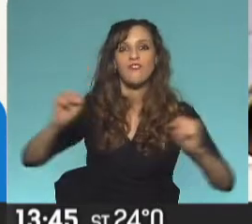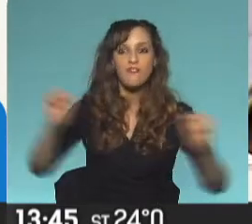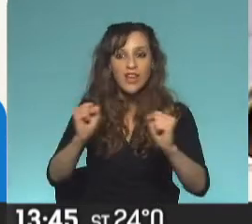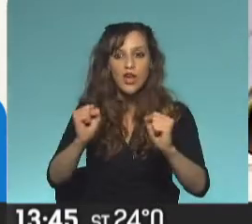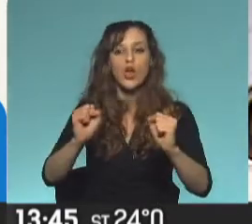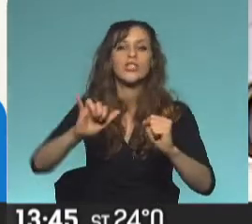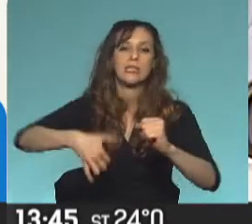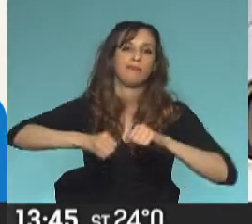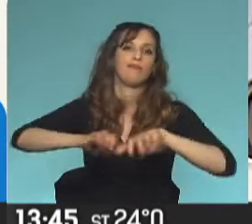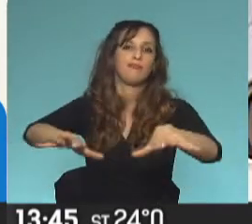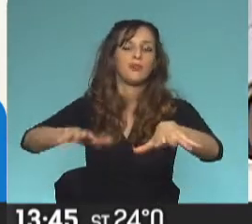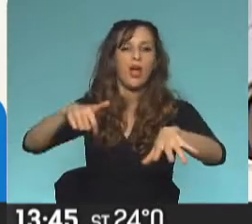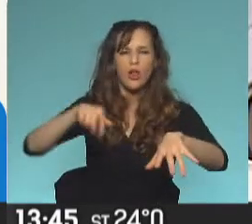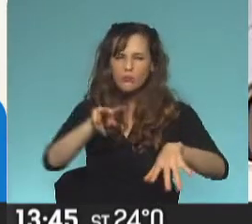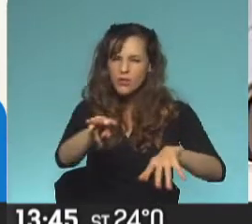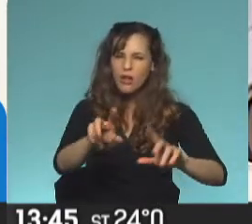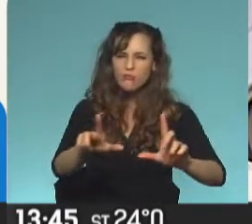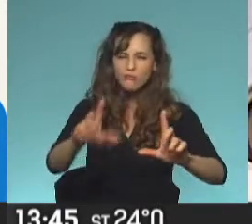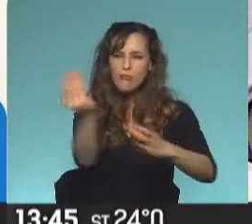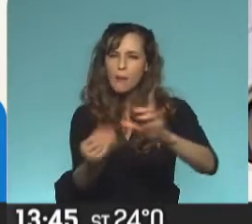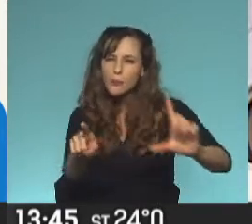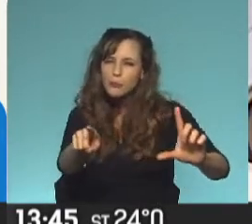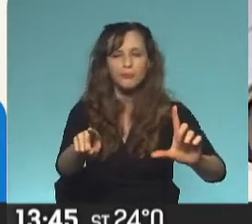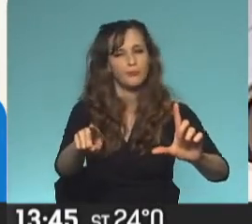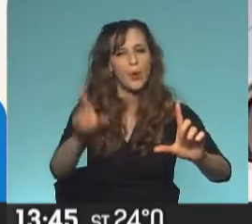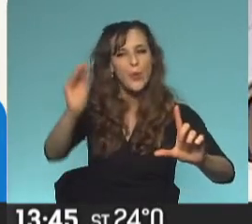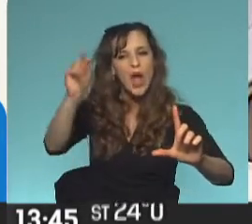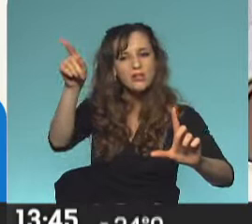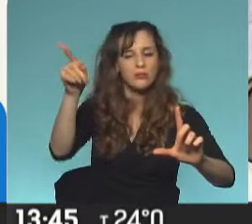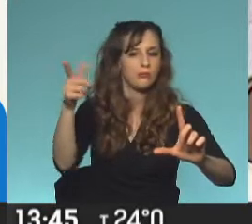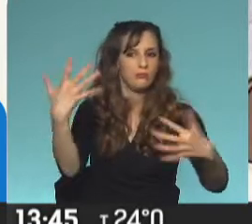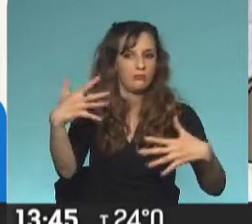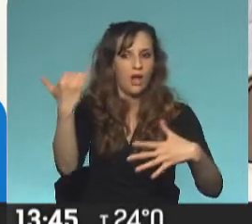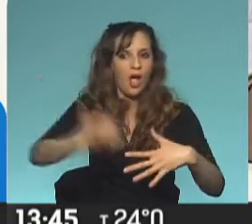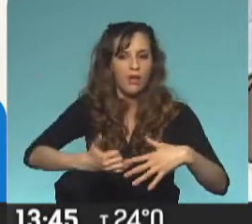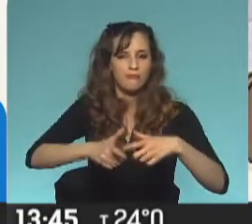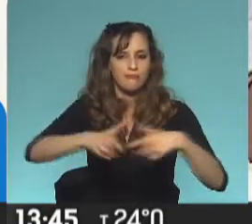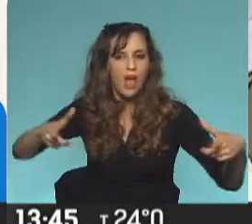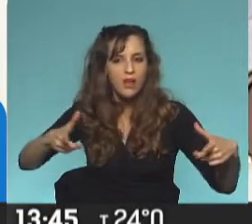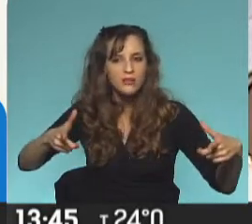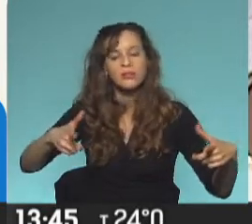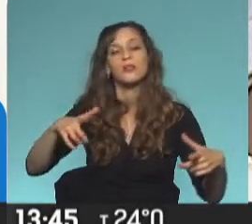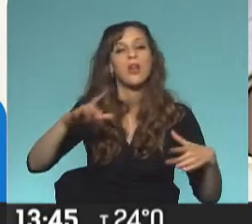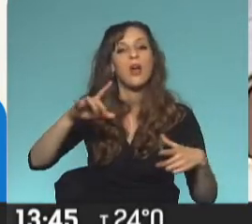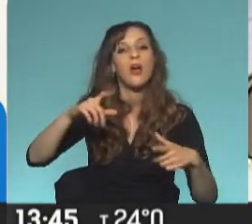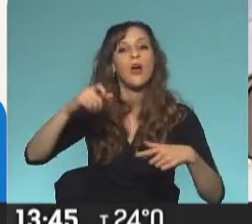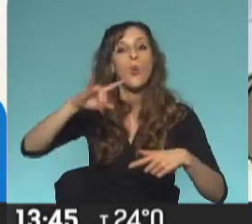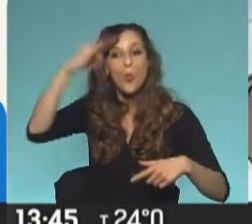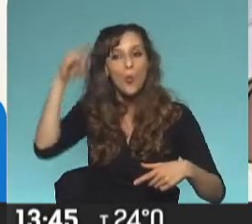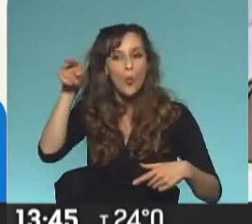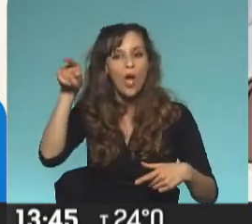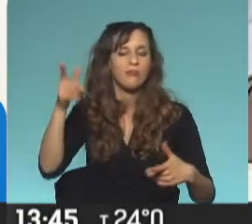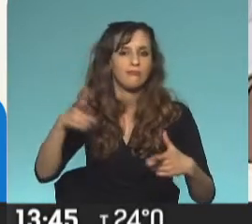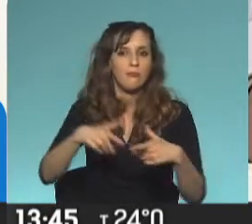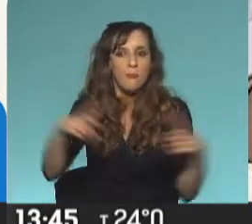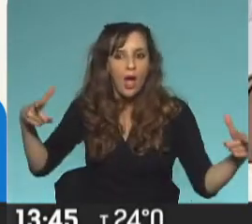cuando nosotros mirábamos la región hace un tiempo veíamos que en brasil subían los casos en uruguay que no había prácticamente caso se empezaron